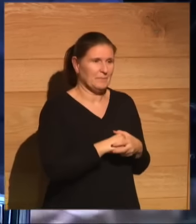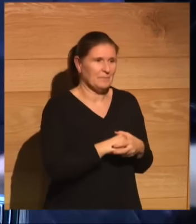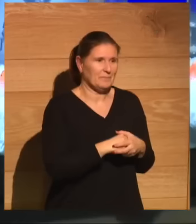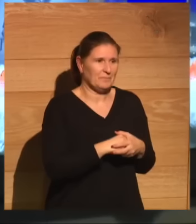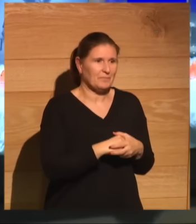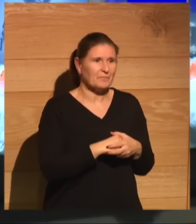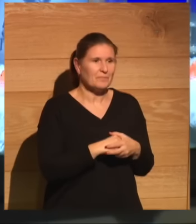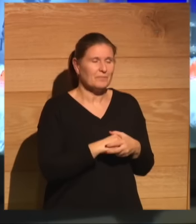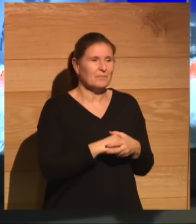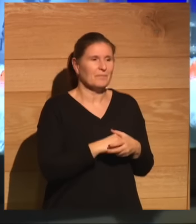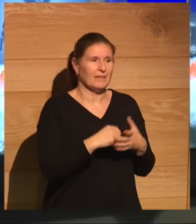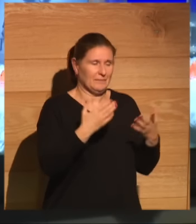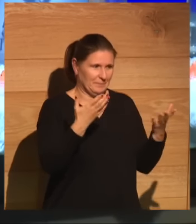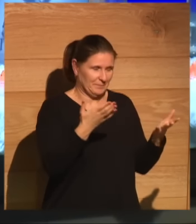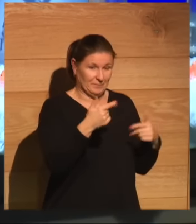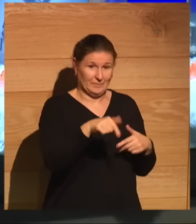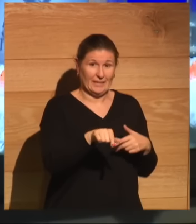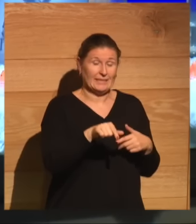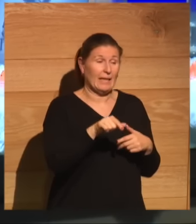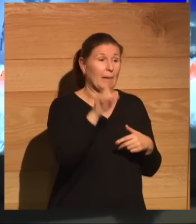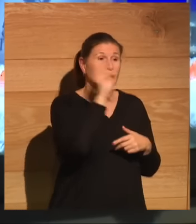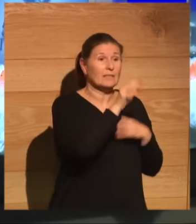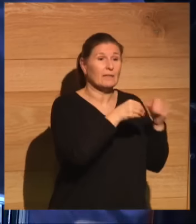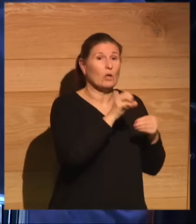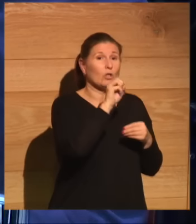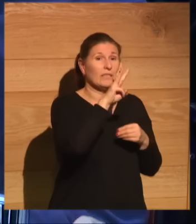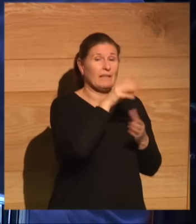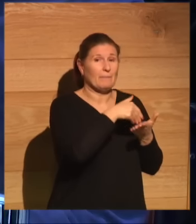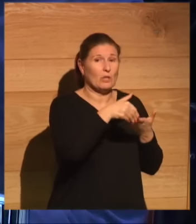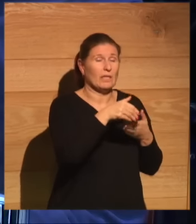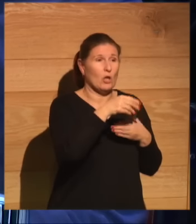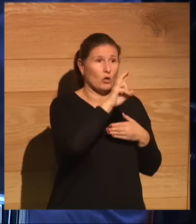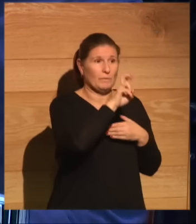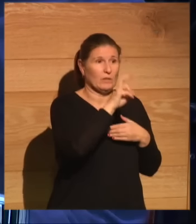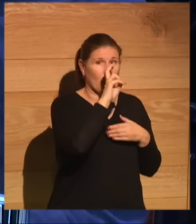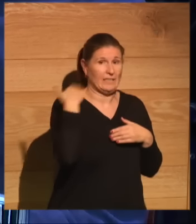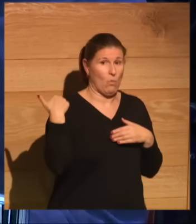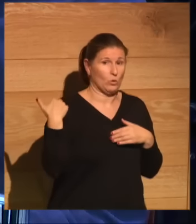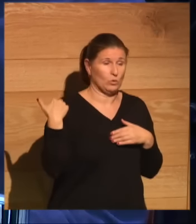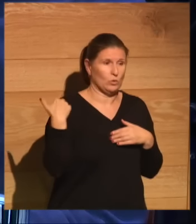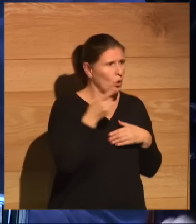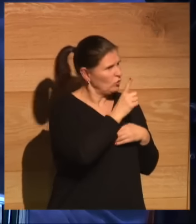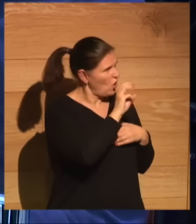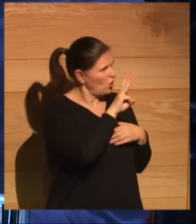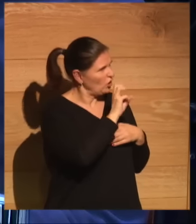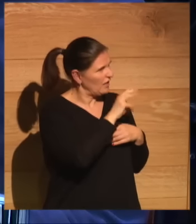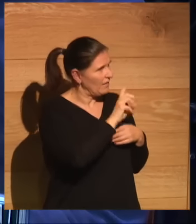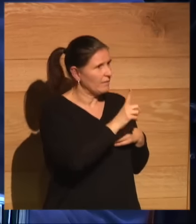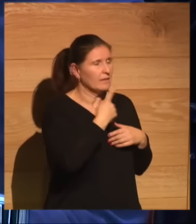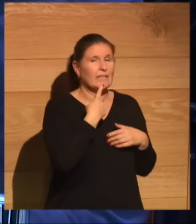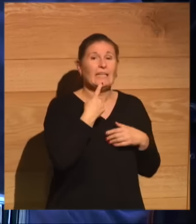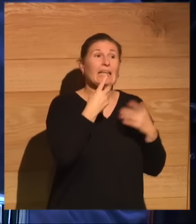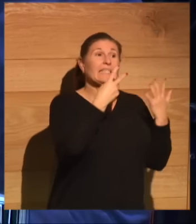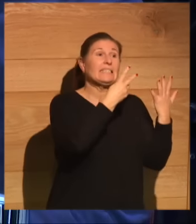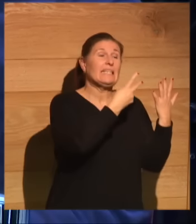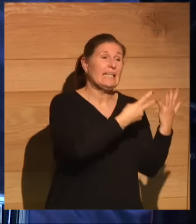no se leo, hizo no leo, no leo, Juan, no puedo se hizo con 13 millones de los antiguos dólares. ¿Solo 13 millones de los antiguos dólares? ¿Cuánto ganamos con esto? 79 millones de los